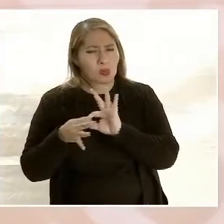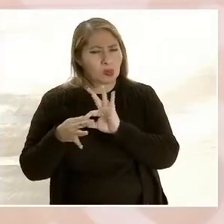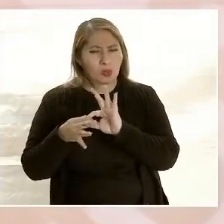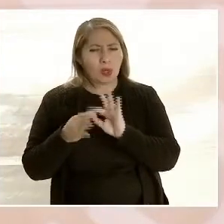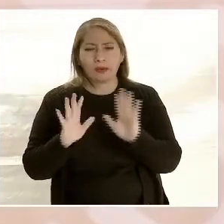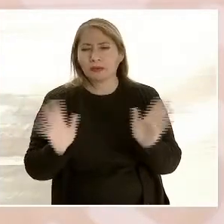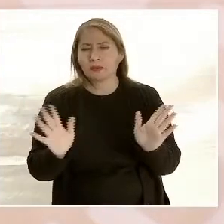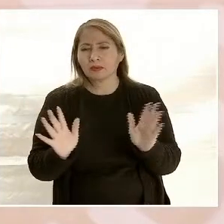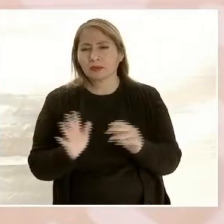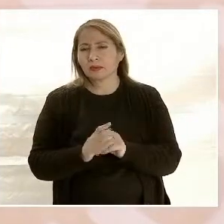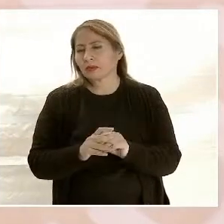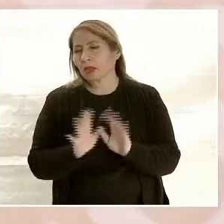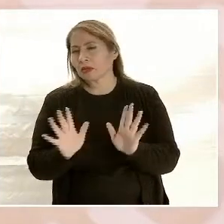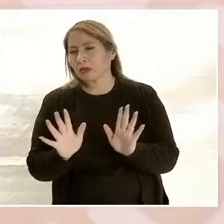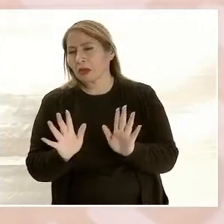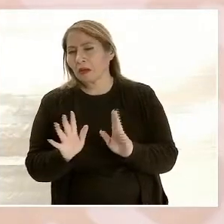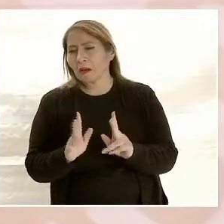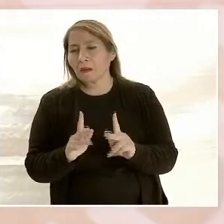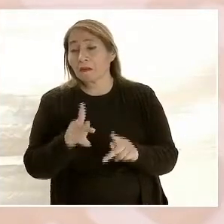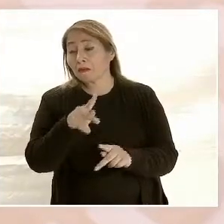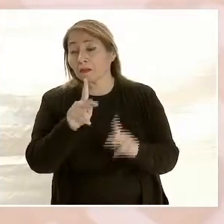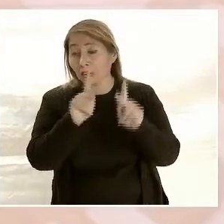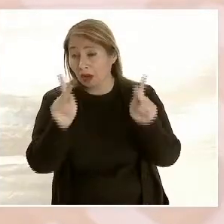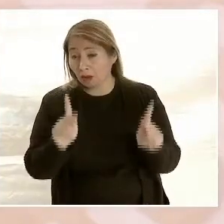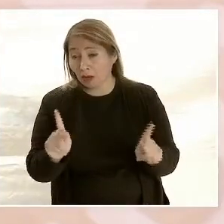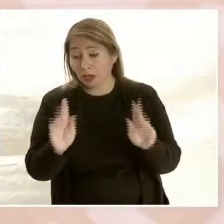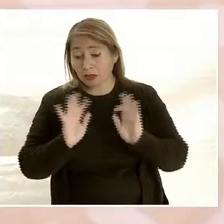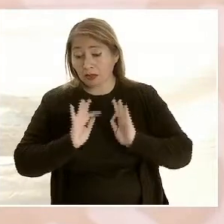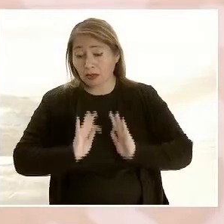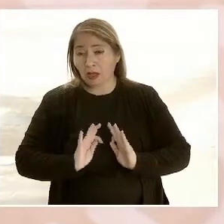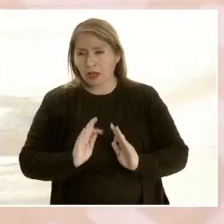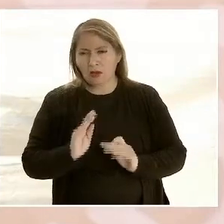para garantizar la paz y la tranquilidad en nuestro país,